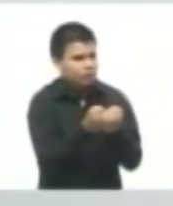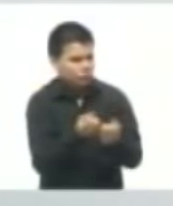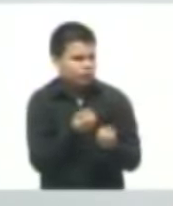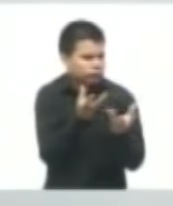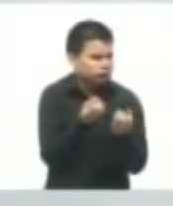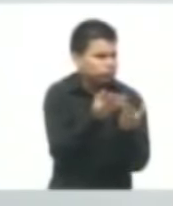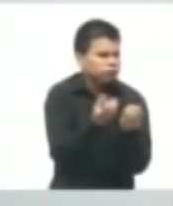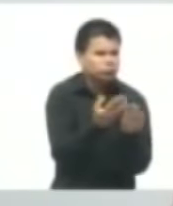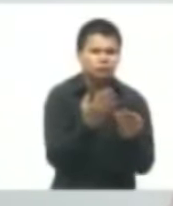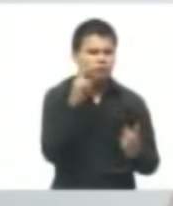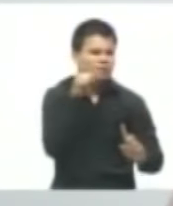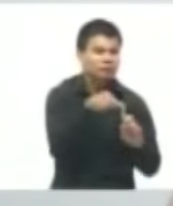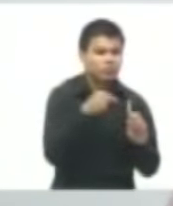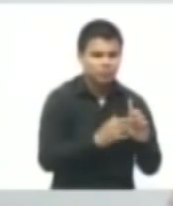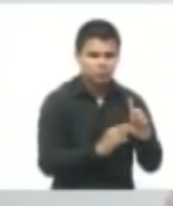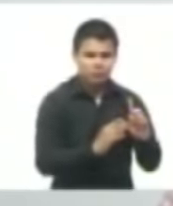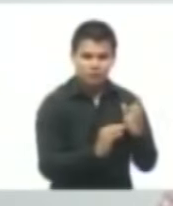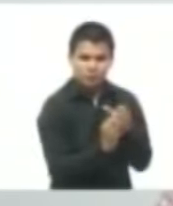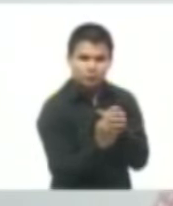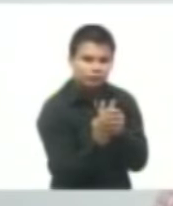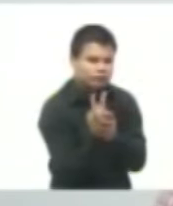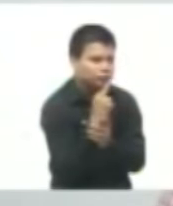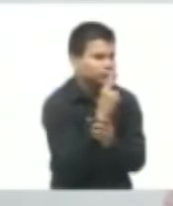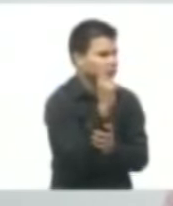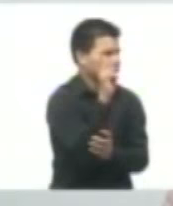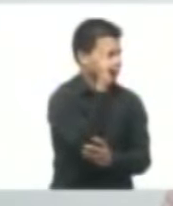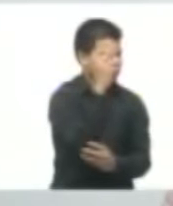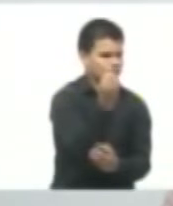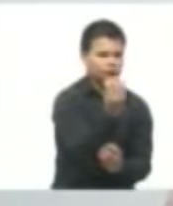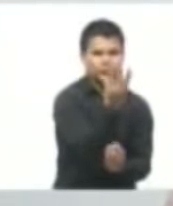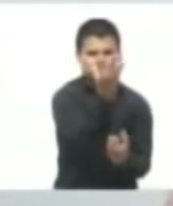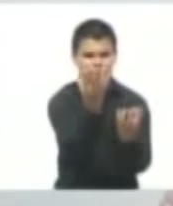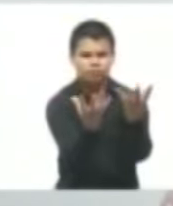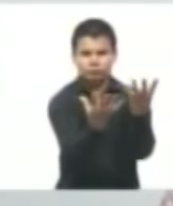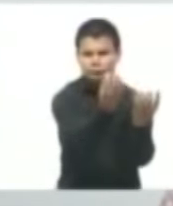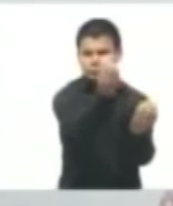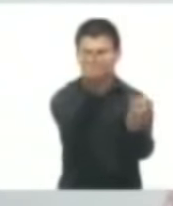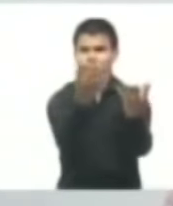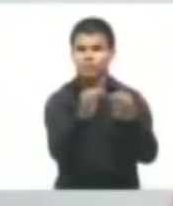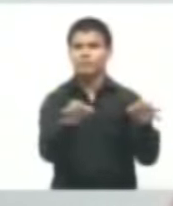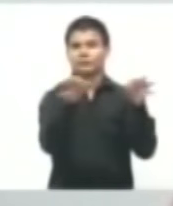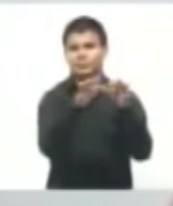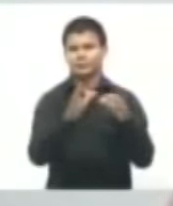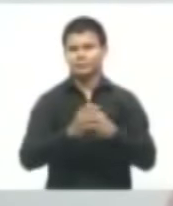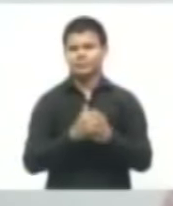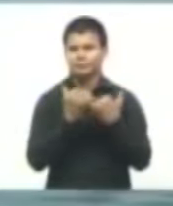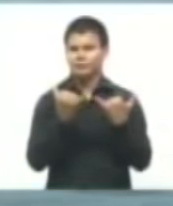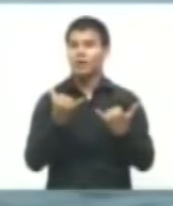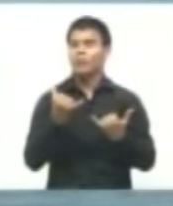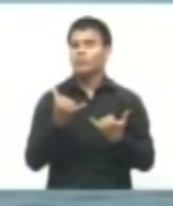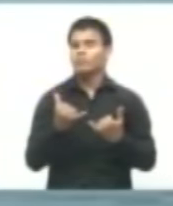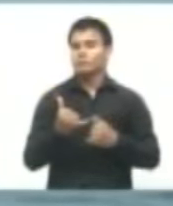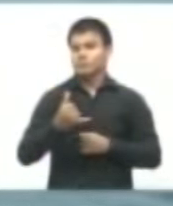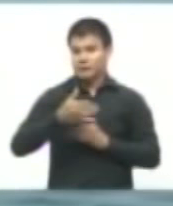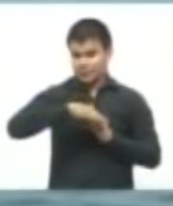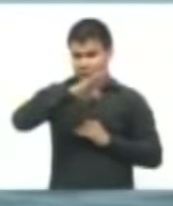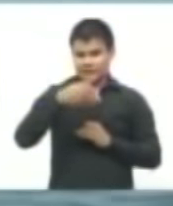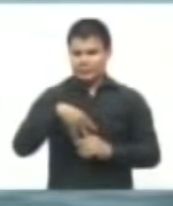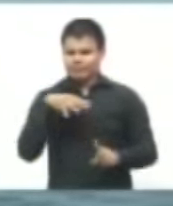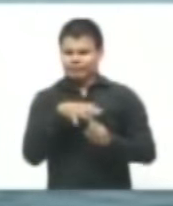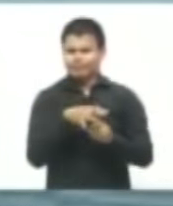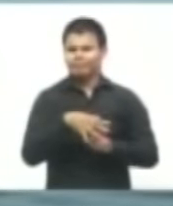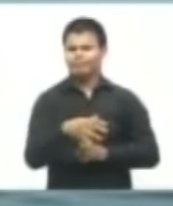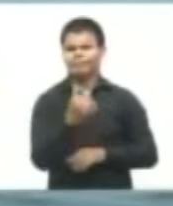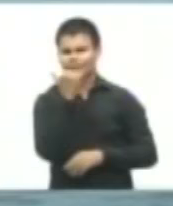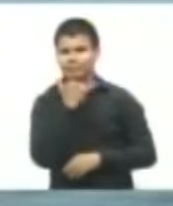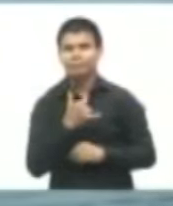desde el río Magdalena hacia un sector de la Ciénaga Grande que se encuentra severamente afectado. Y esa es toda la